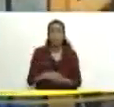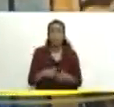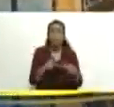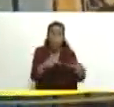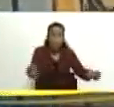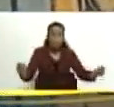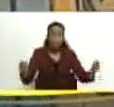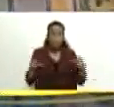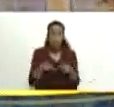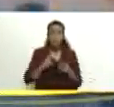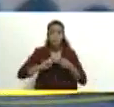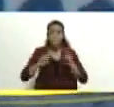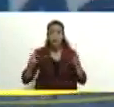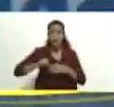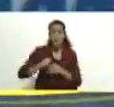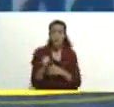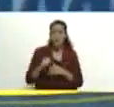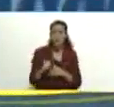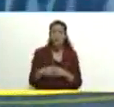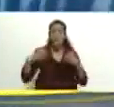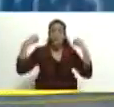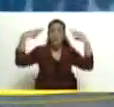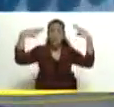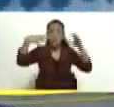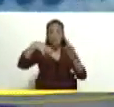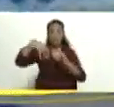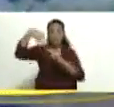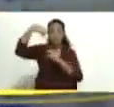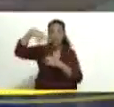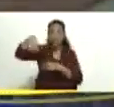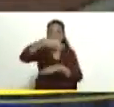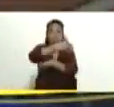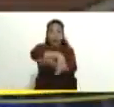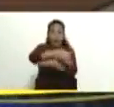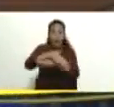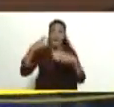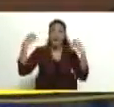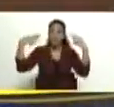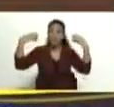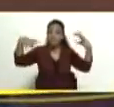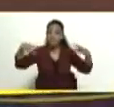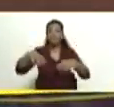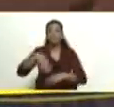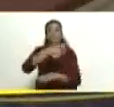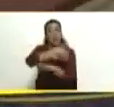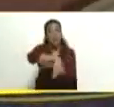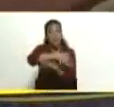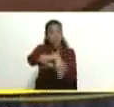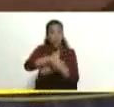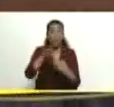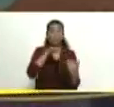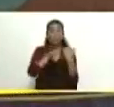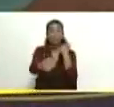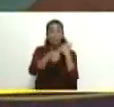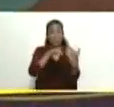Las cupas, correcto. La iluminación de las vías, ¿verdad? Correcto. La recuperación de la vialidad como tal. Ahí estamos en todo